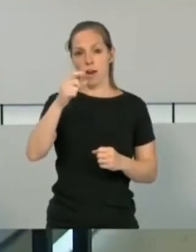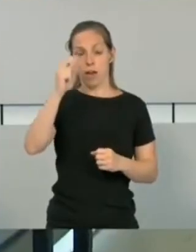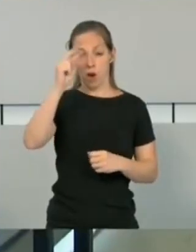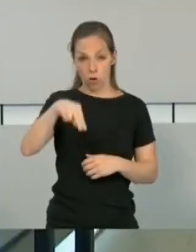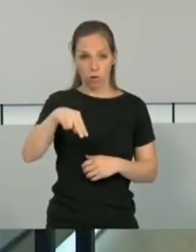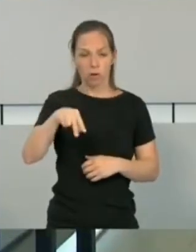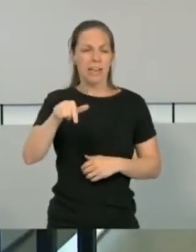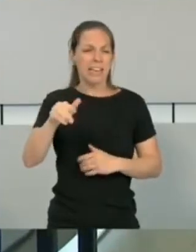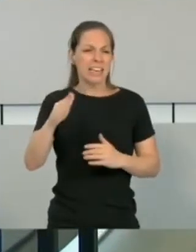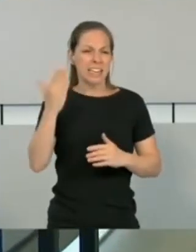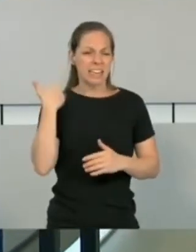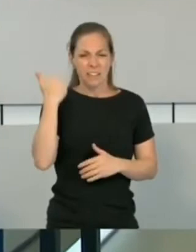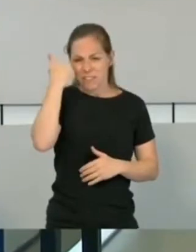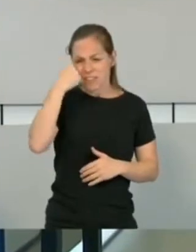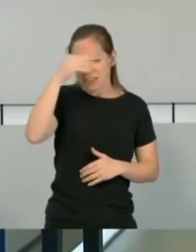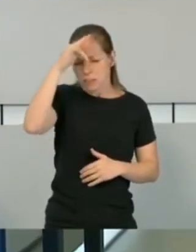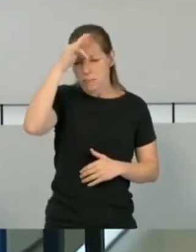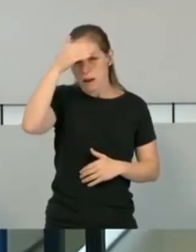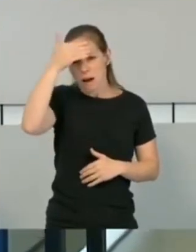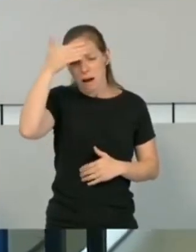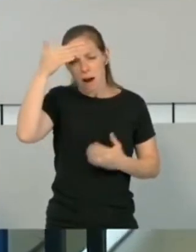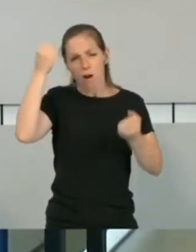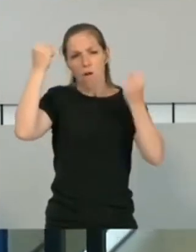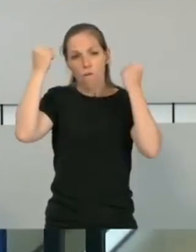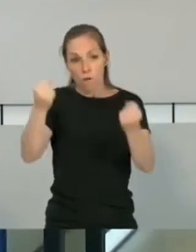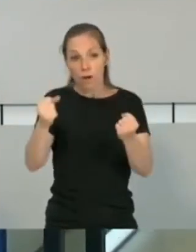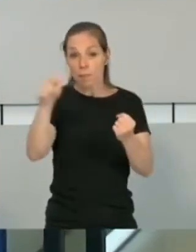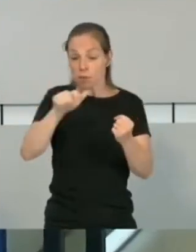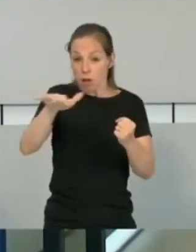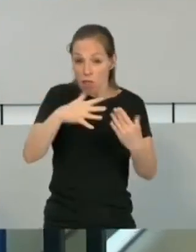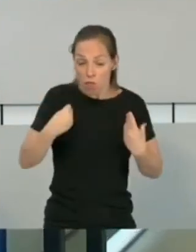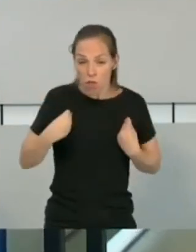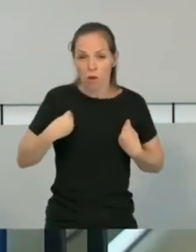caluroso que van a ver cómo los residentes han arrasado con las botellas de agua y bebidas de...